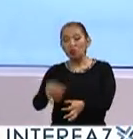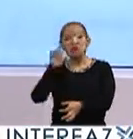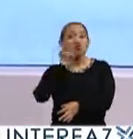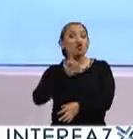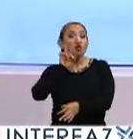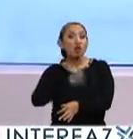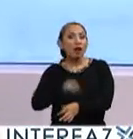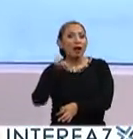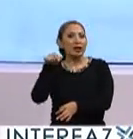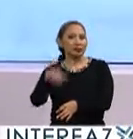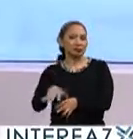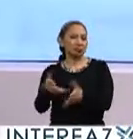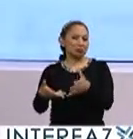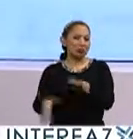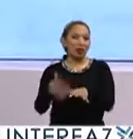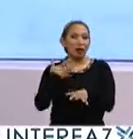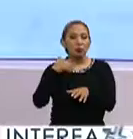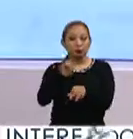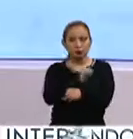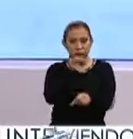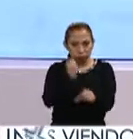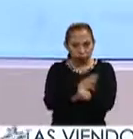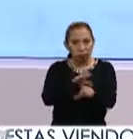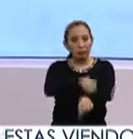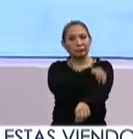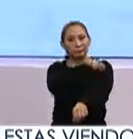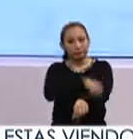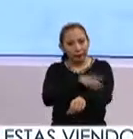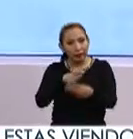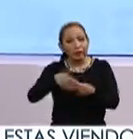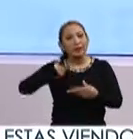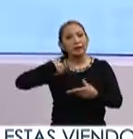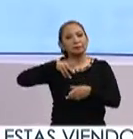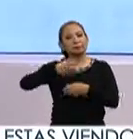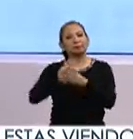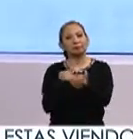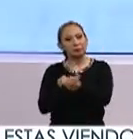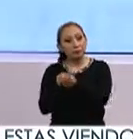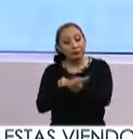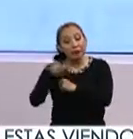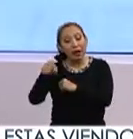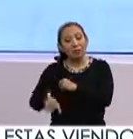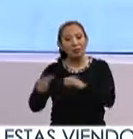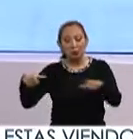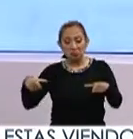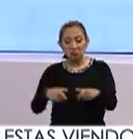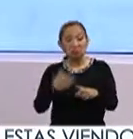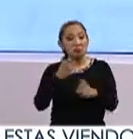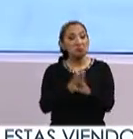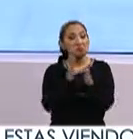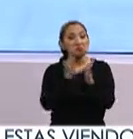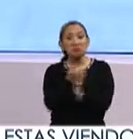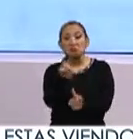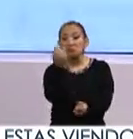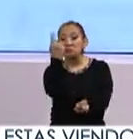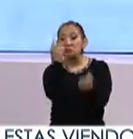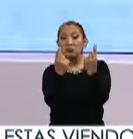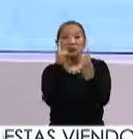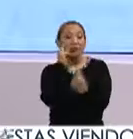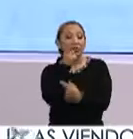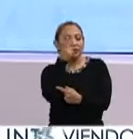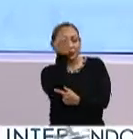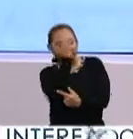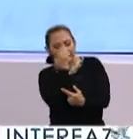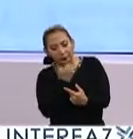mujeres, siendo las de vehículos, electricidad y electrónicas las que menor participación femenina tienen según